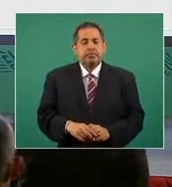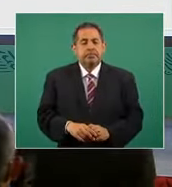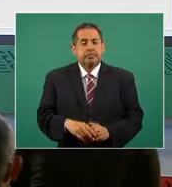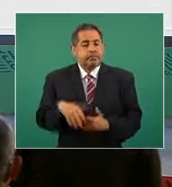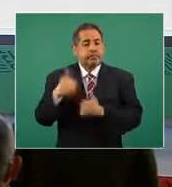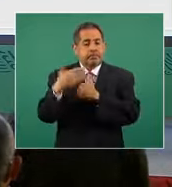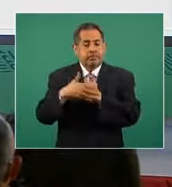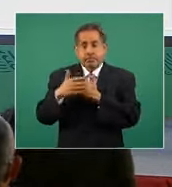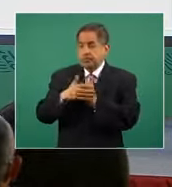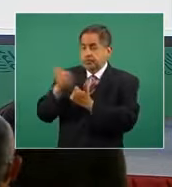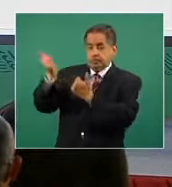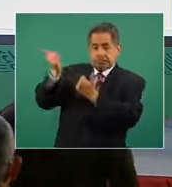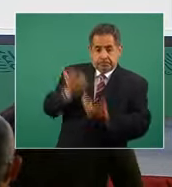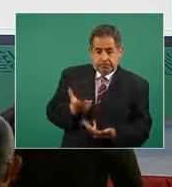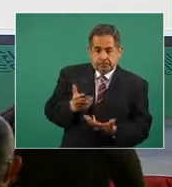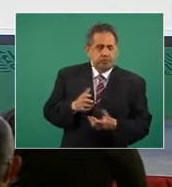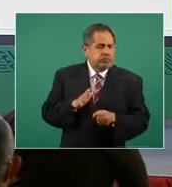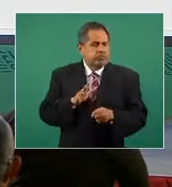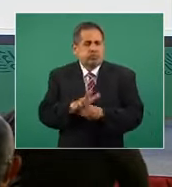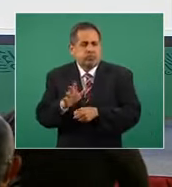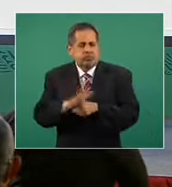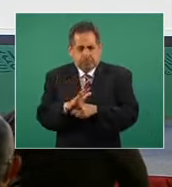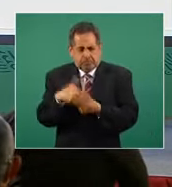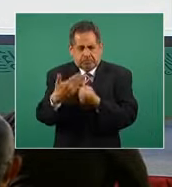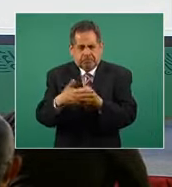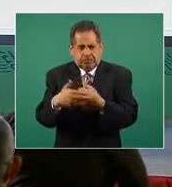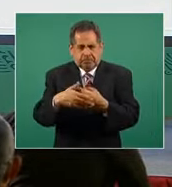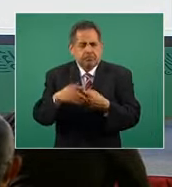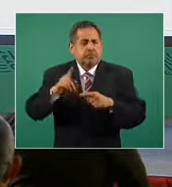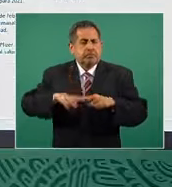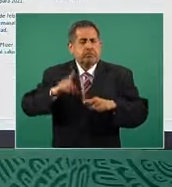próxima llegada de vacunas a México. ¿Cuál sería la próxima llegada?